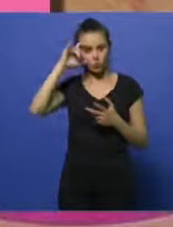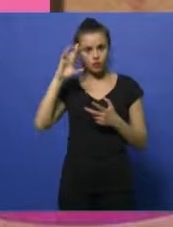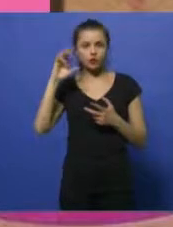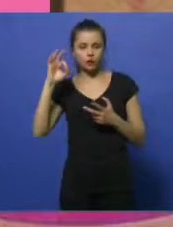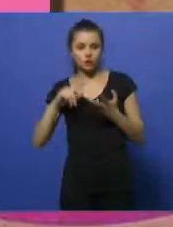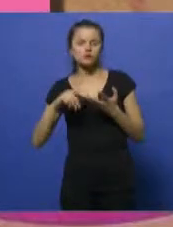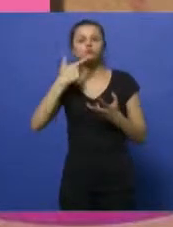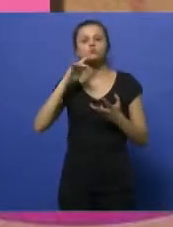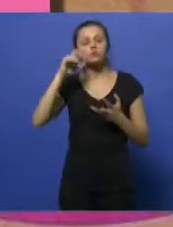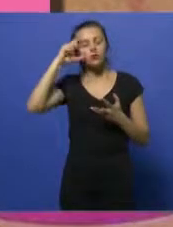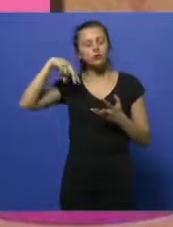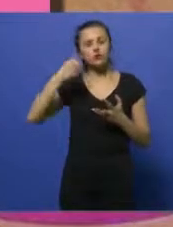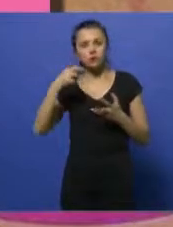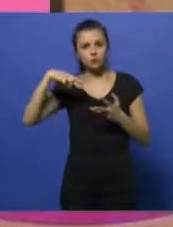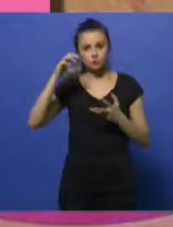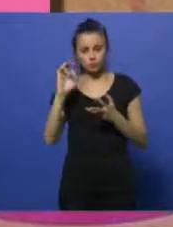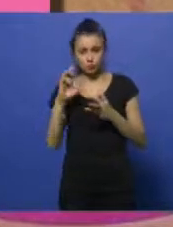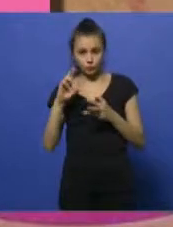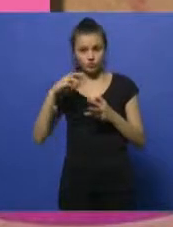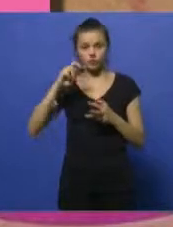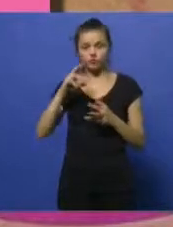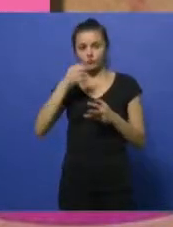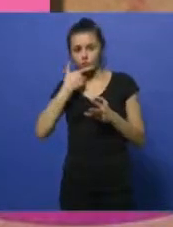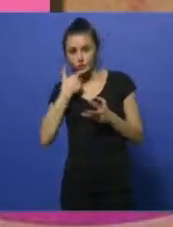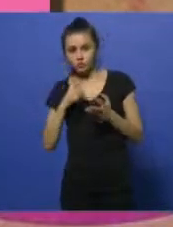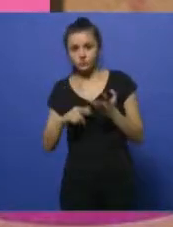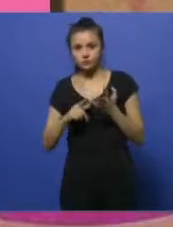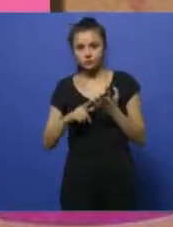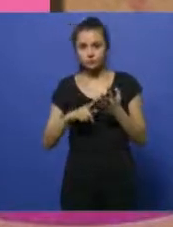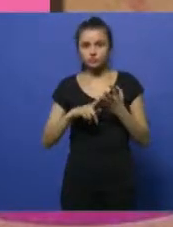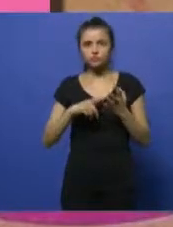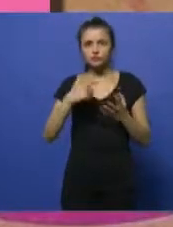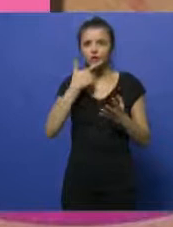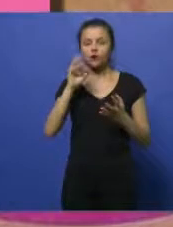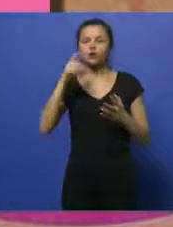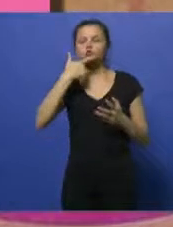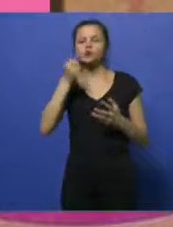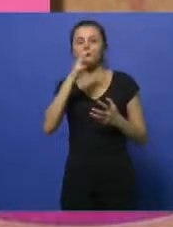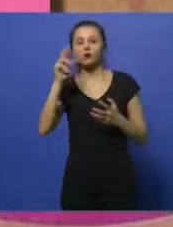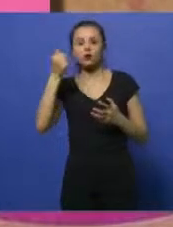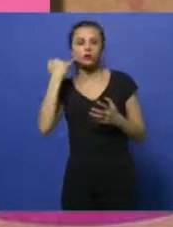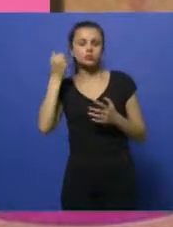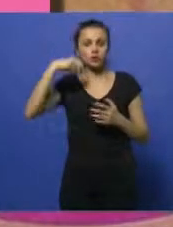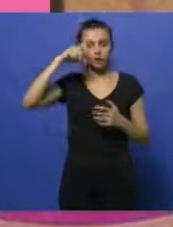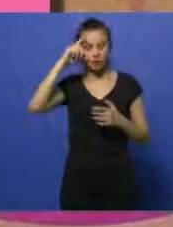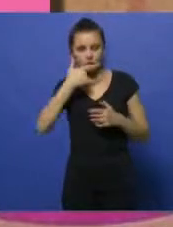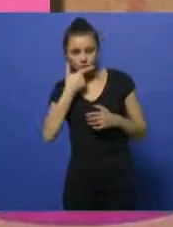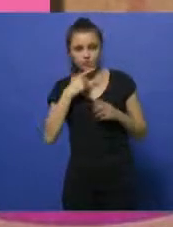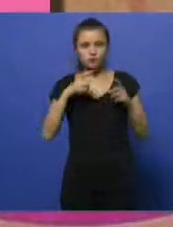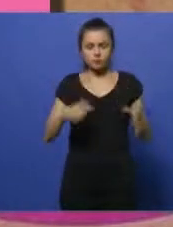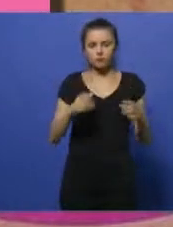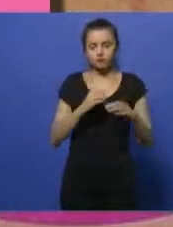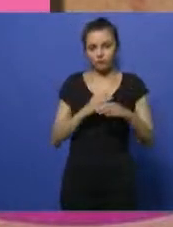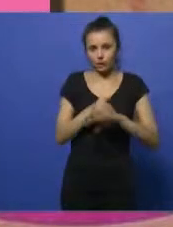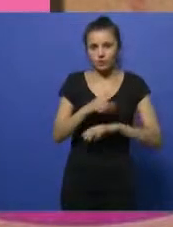otros artistas. Las entradas anticipadas tienen un valor de 100 pesos y se pueden comunicar al 0353... característica